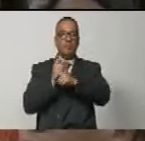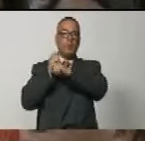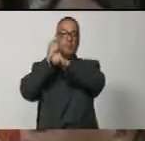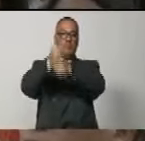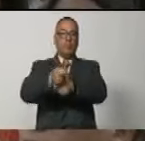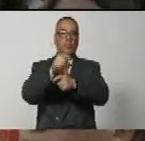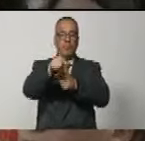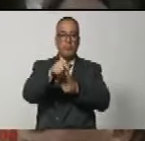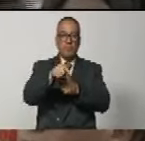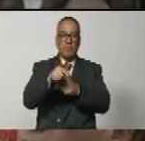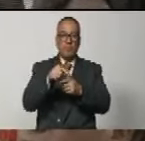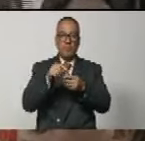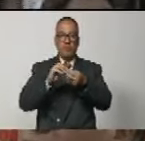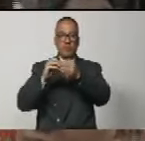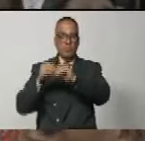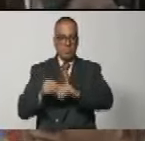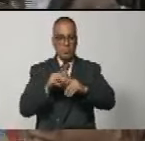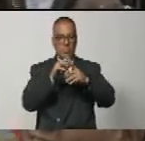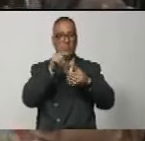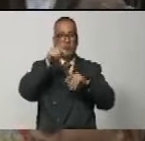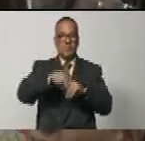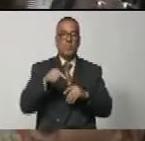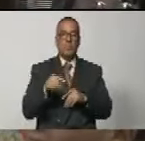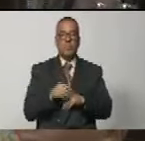Pescador y Pescadora Artesanal.